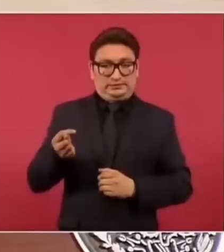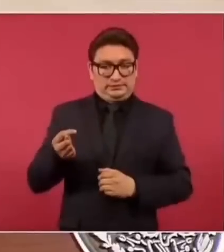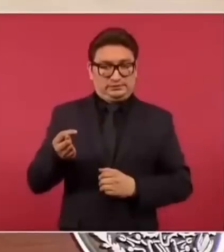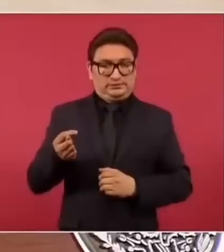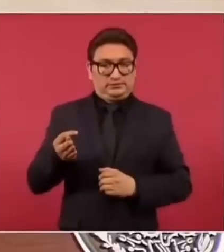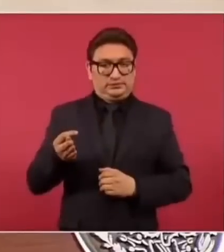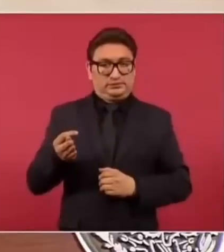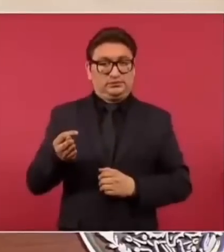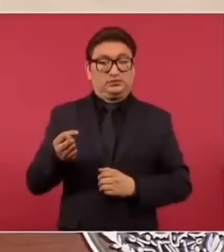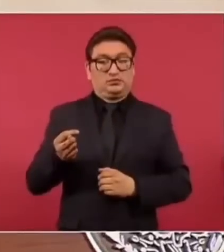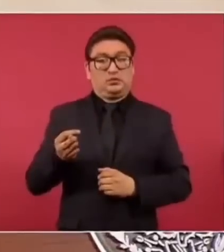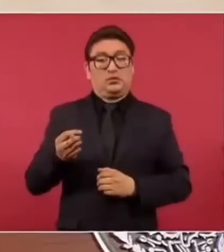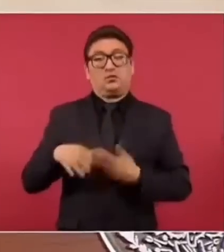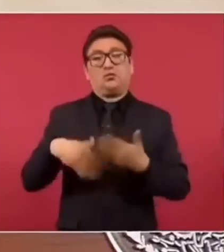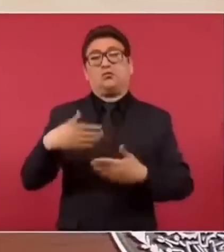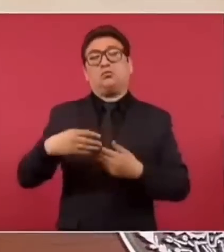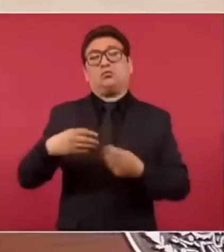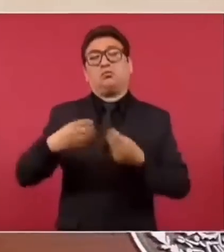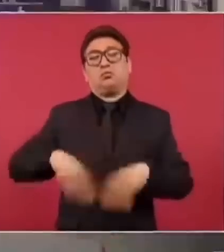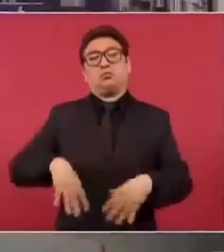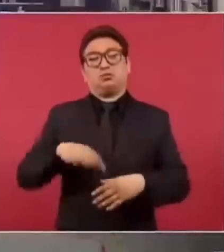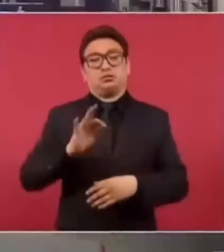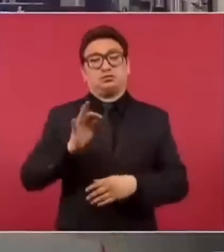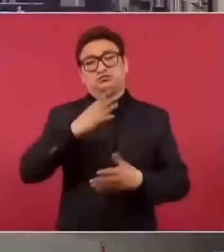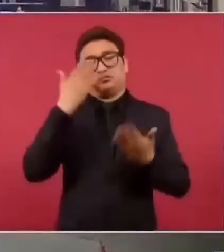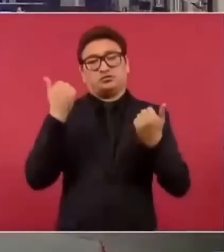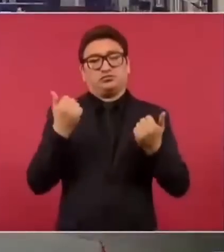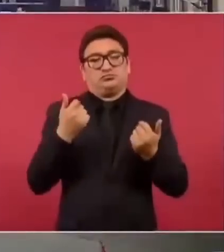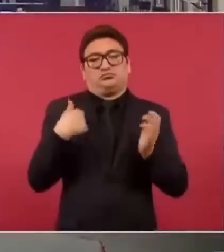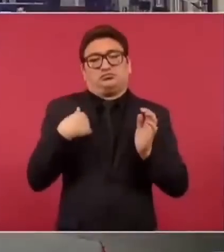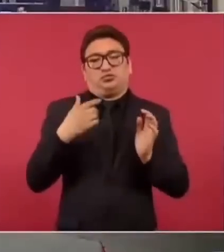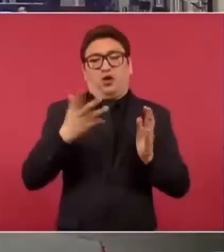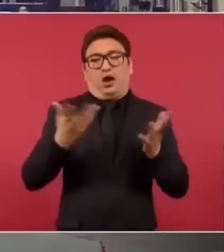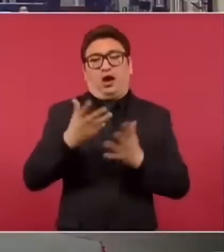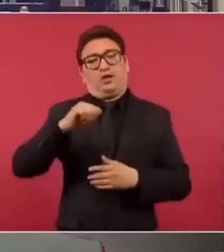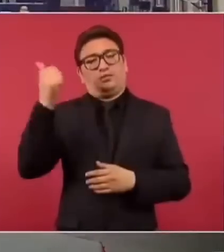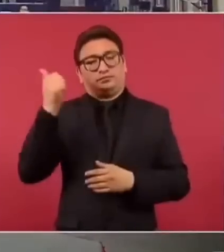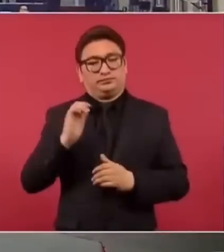me hubiese yo perdido, quién sabe en qué.